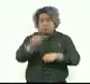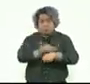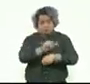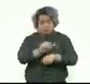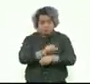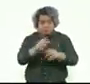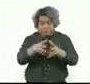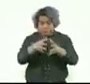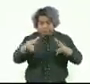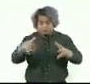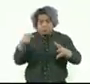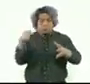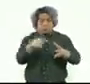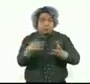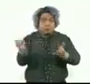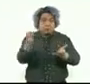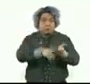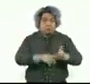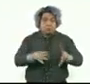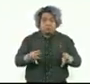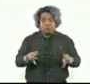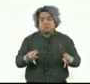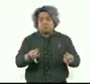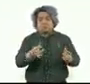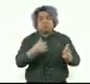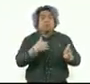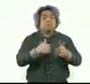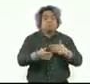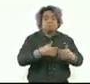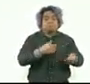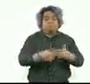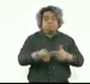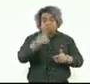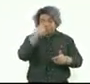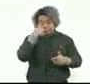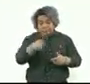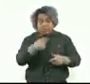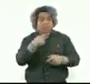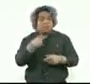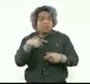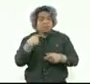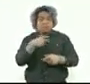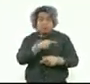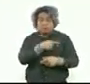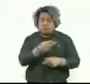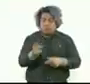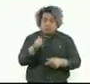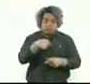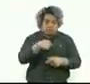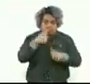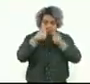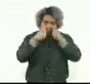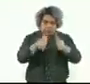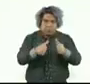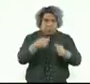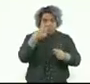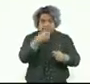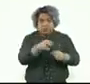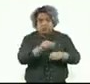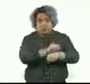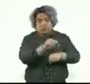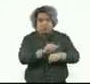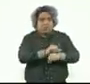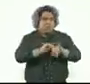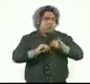médicas de primera para la atención de las personas más pobres de la Ciudad de México. Estas unidades se van a ir